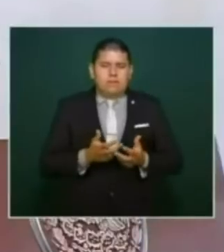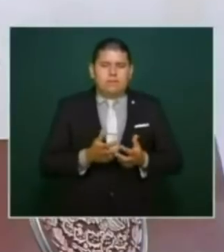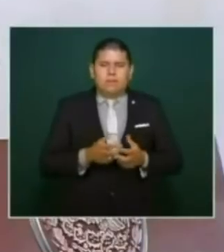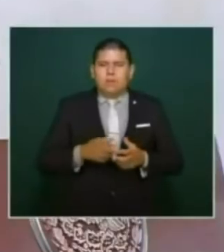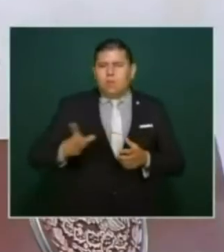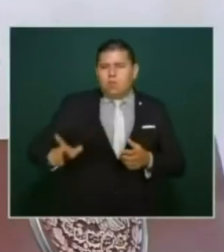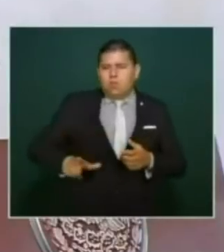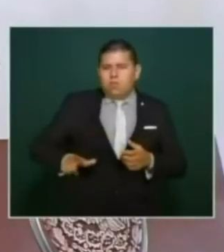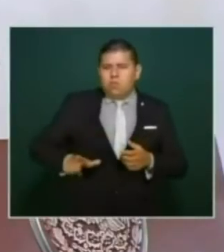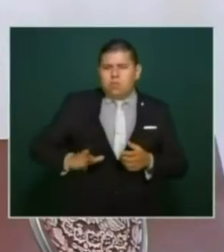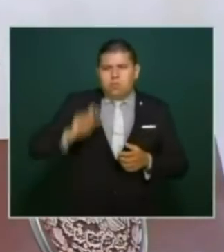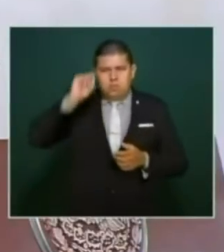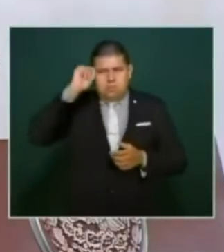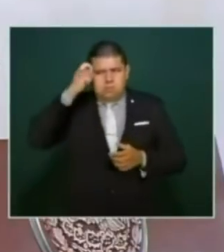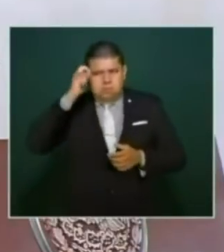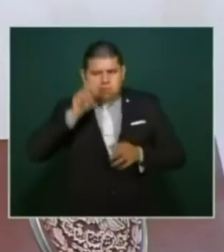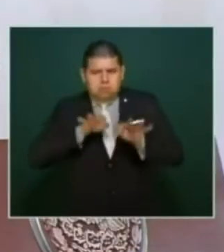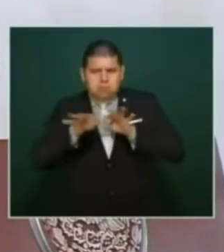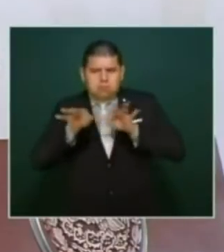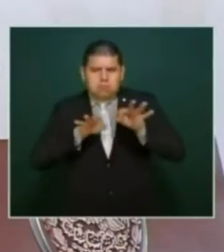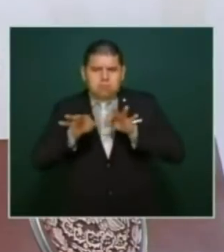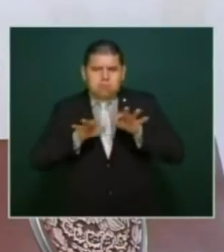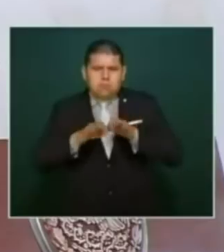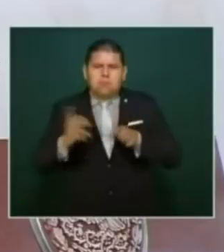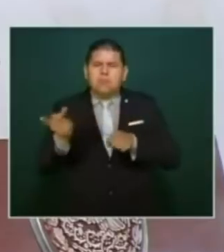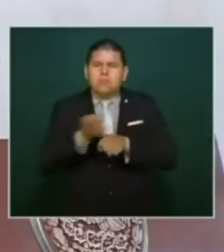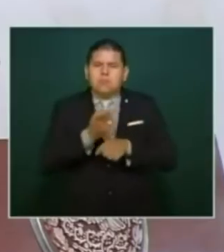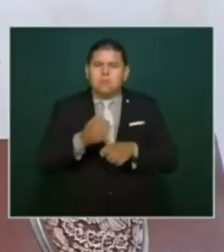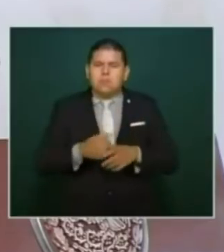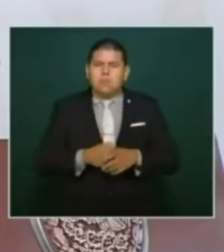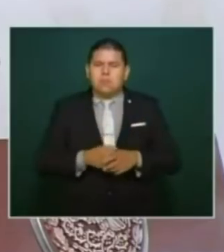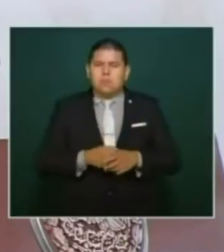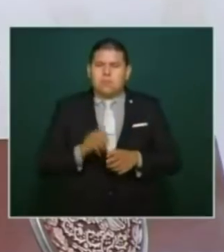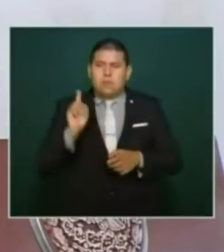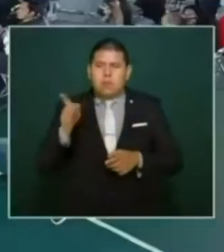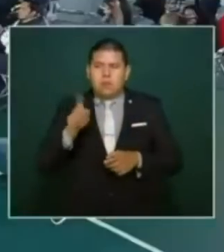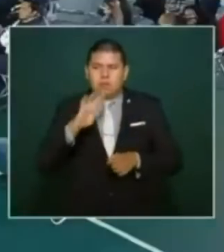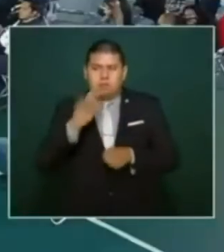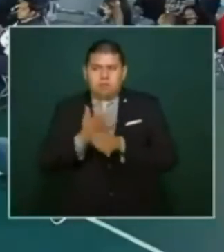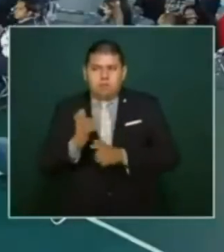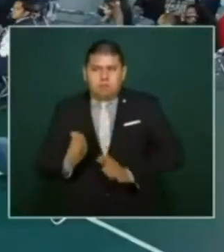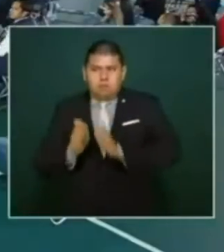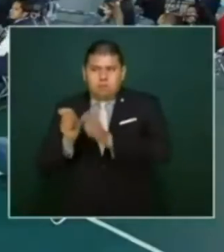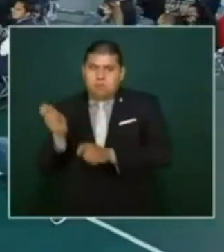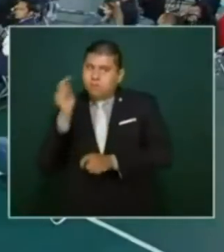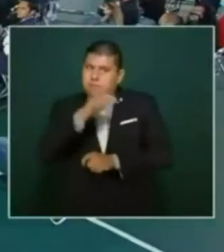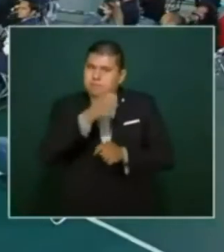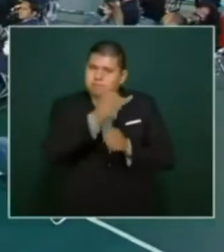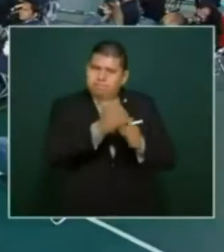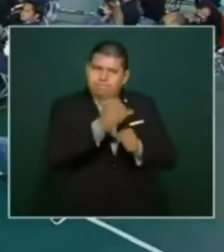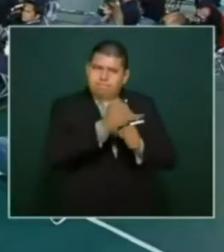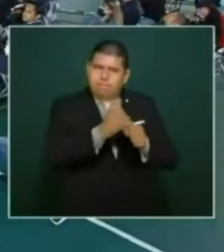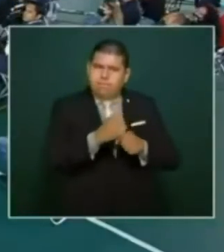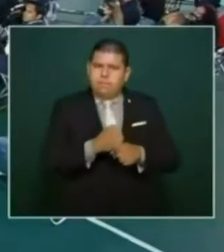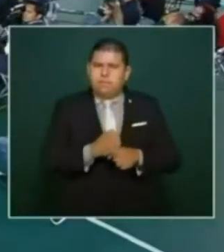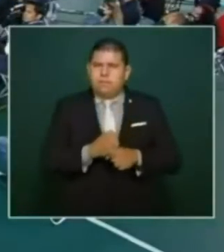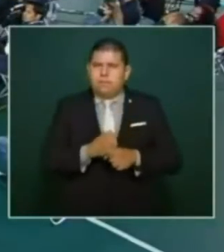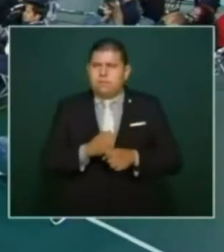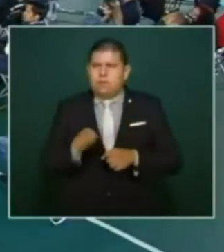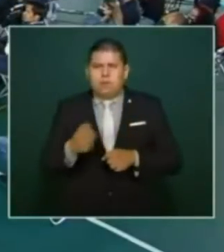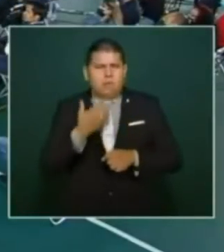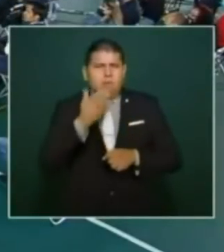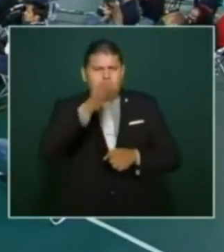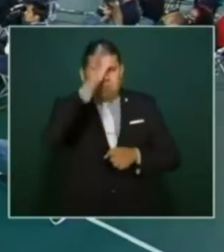función pública puede hacer la investigación, no creo que haya ningún problema.